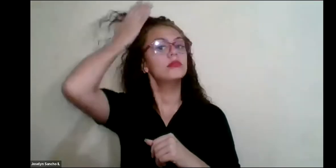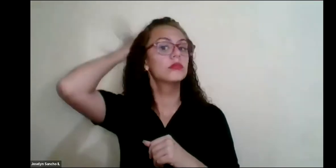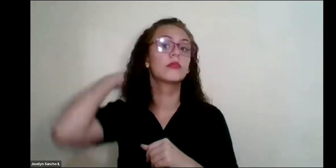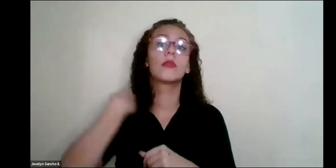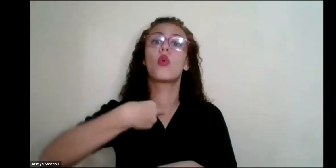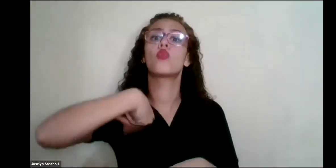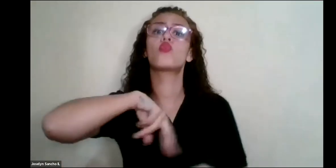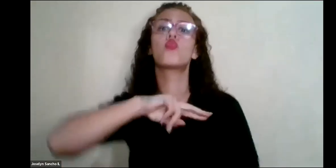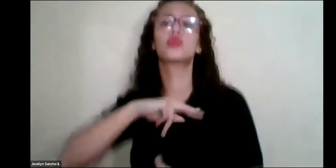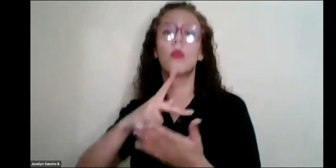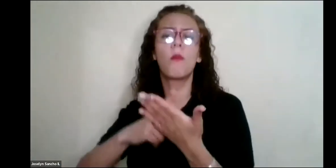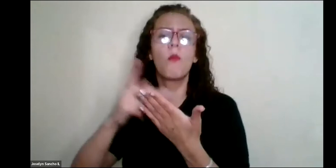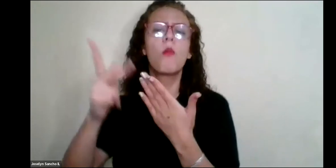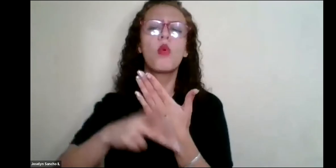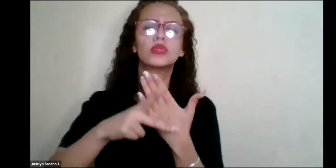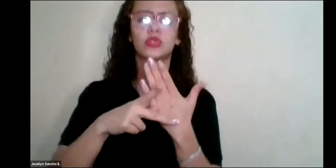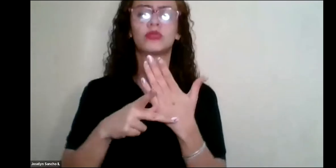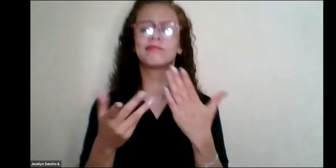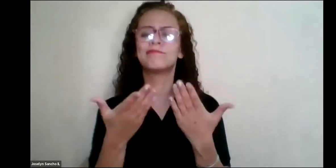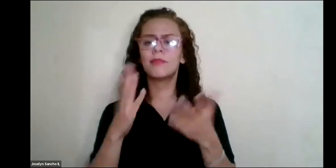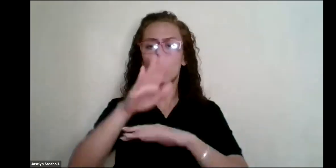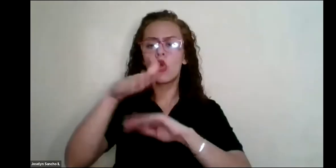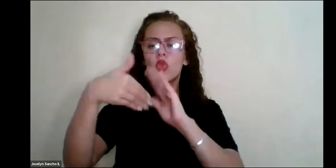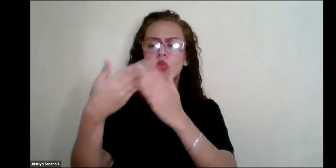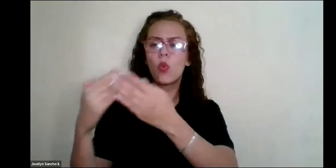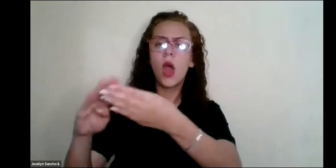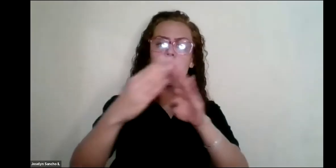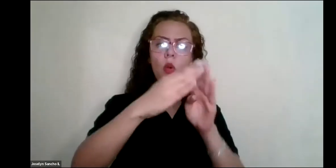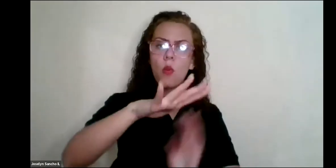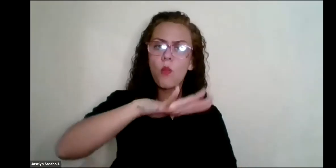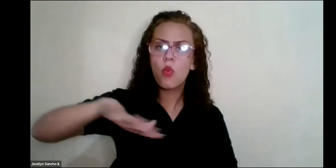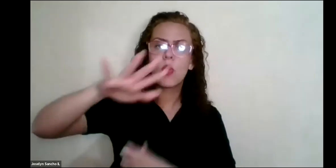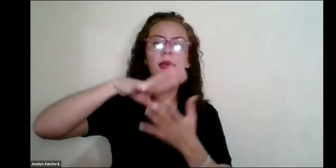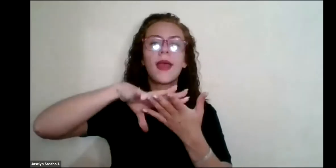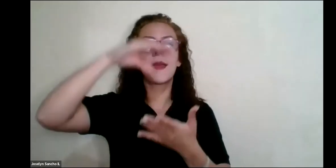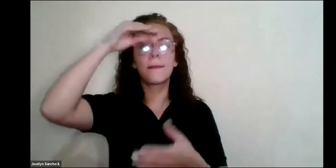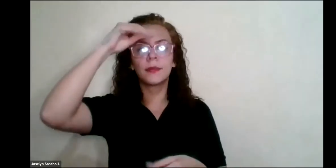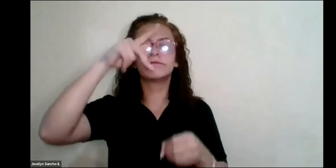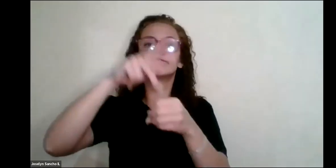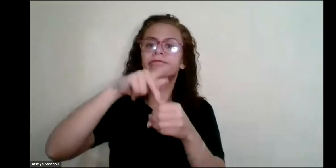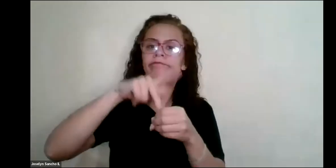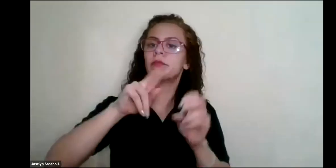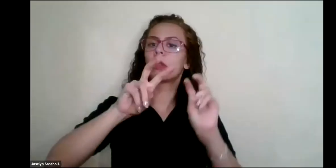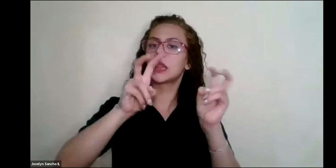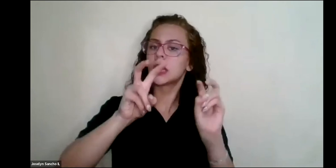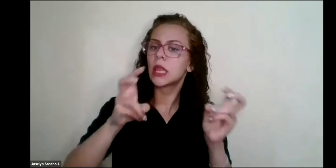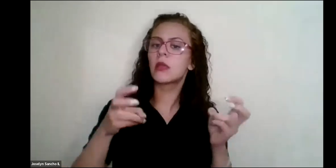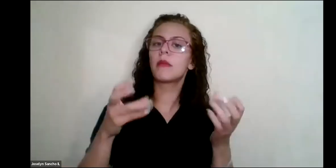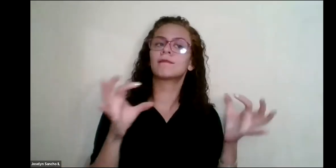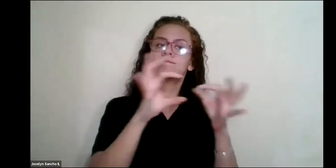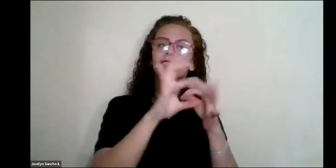propósito es que toda la comunidad de aprendizaje participe en temas relacionados con la ciencia y